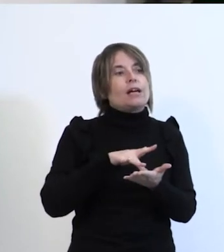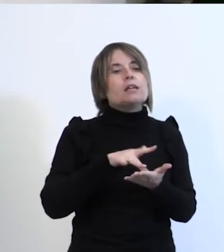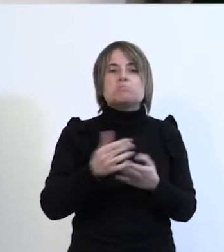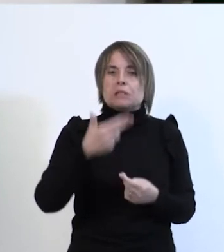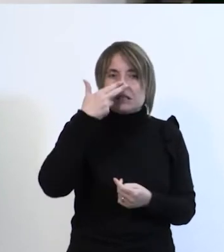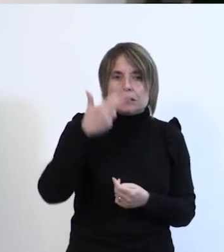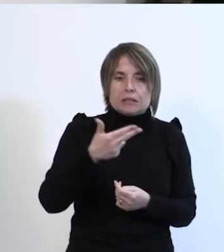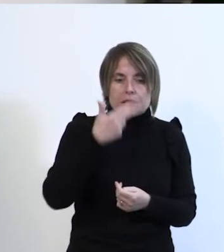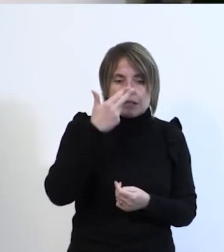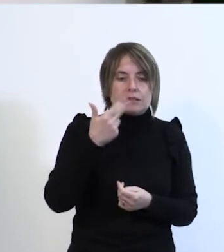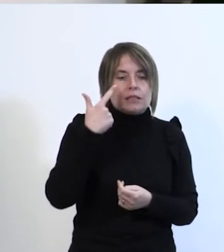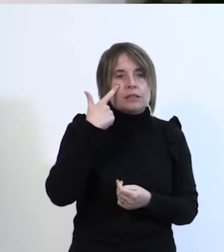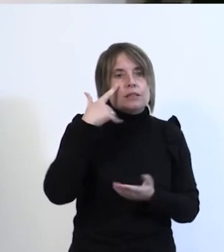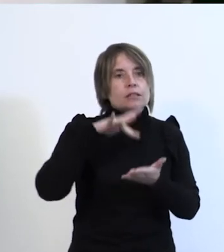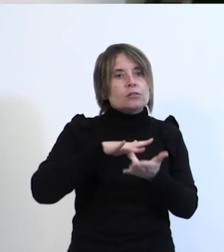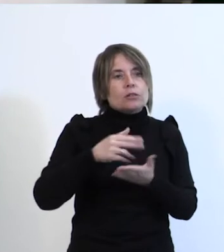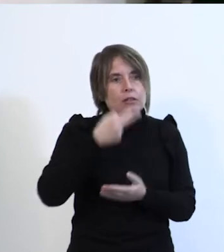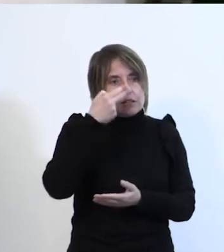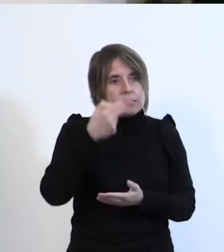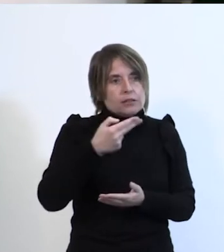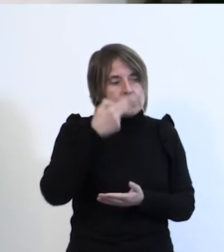esto muy interesante porque